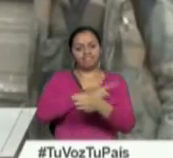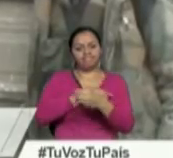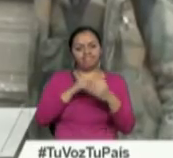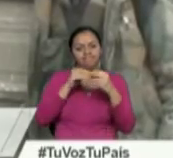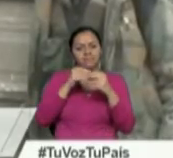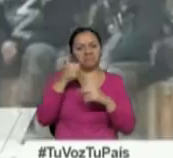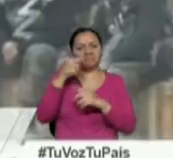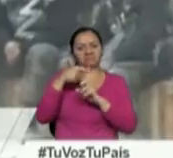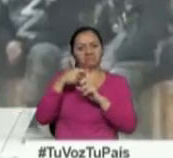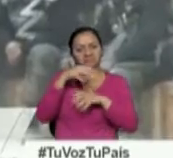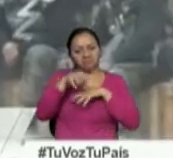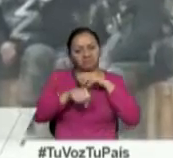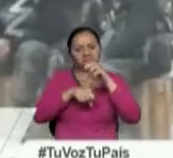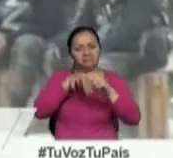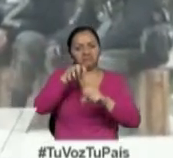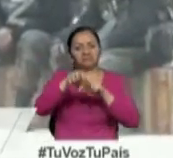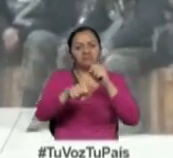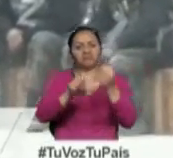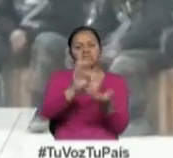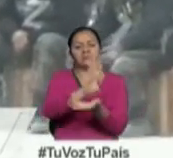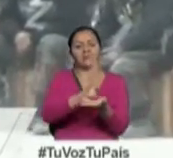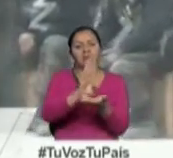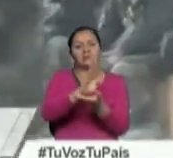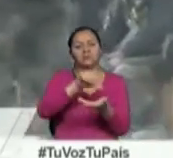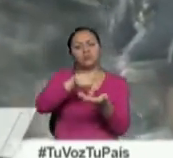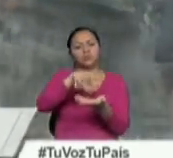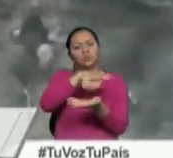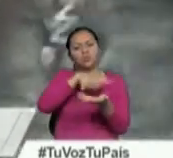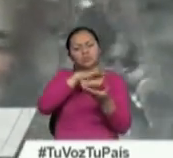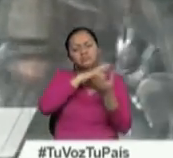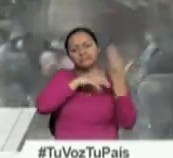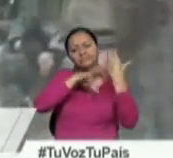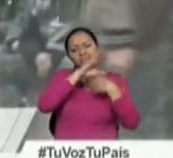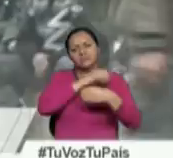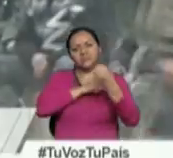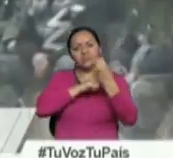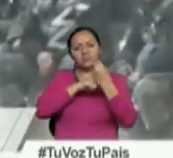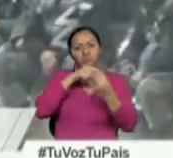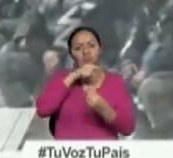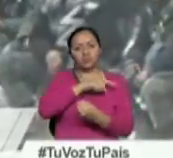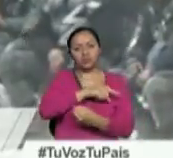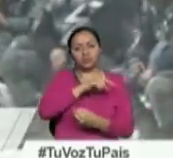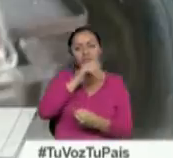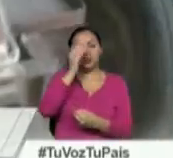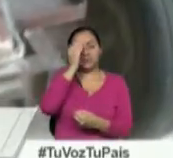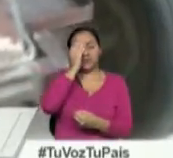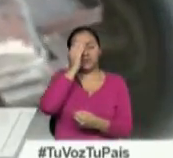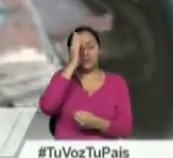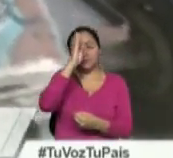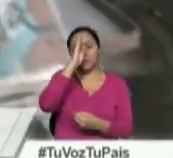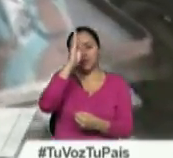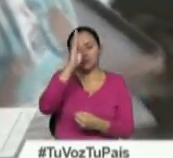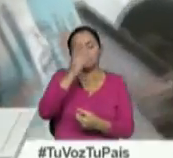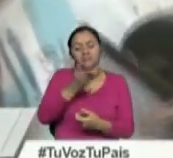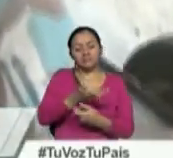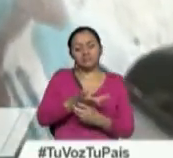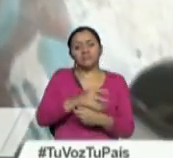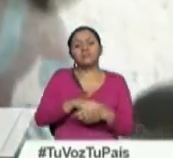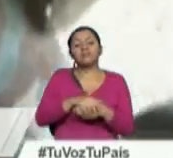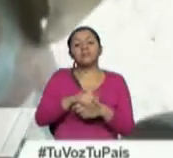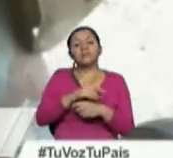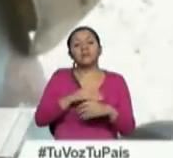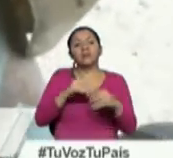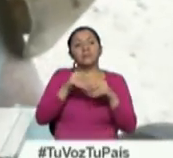éxitos militares al retomar los barrios de la ciudad vieja y por el apoyo crucial de rusos, iraníes y el Hezbollah libanés. Los insurgentes